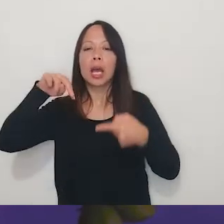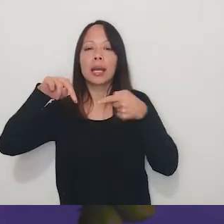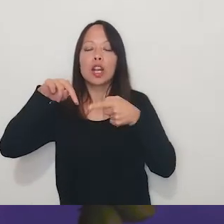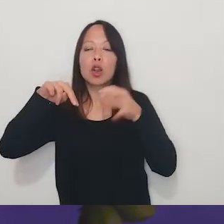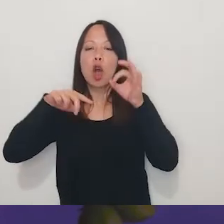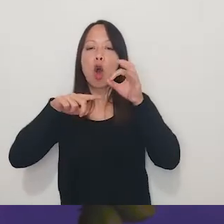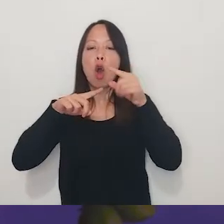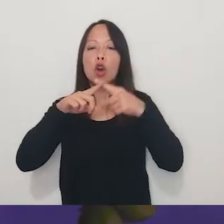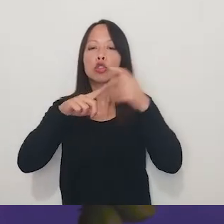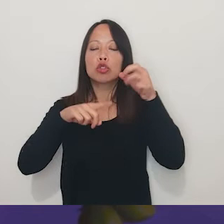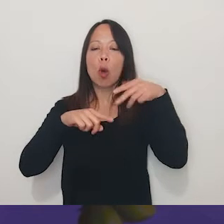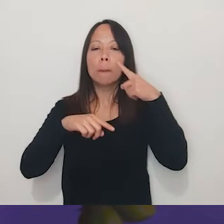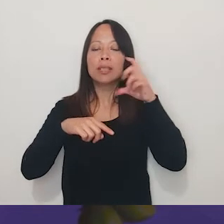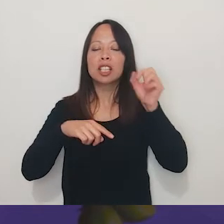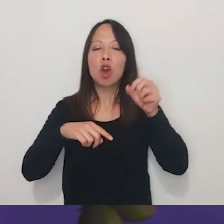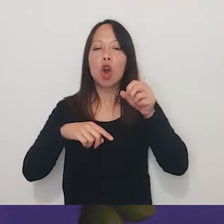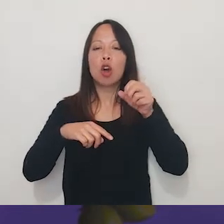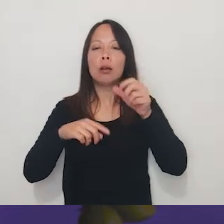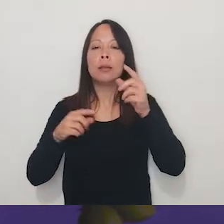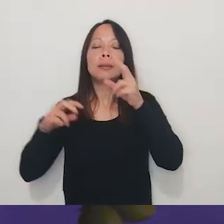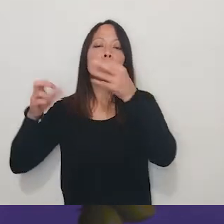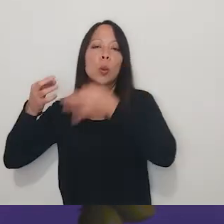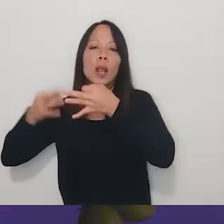genómico o exómico. Hay un estudio